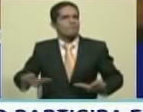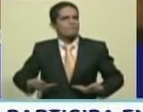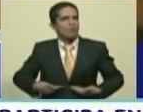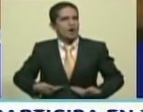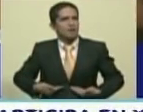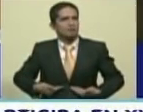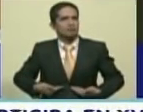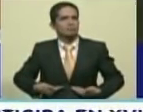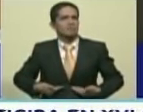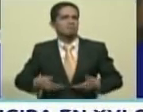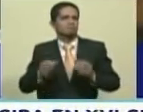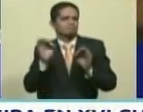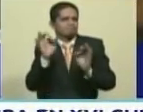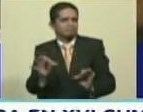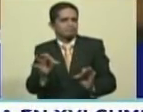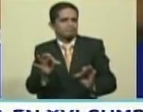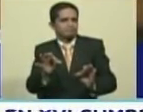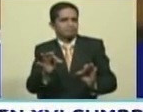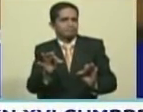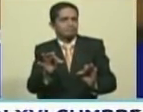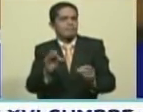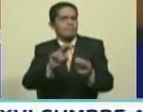de garantizar la paz,